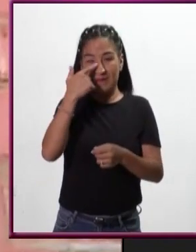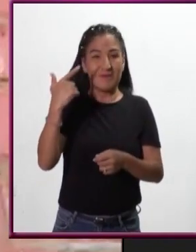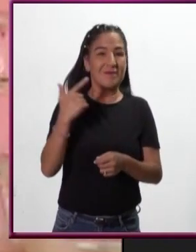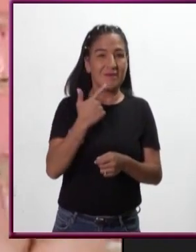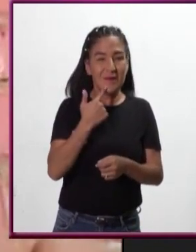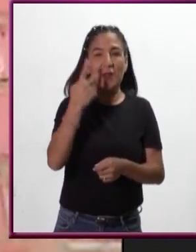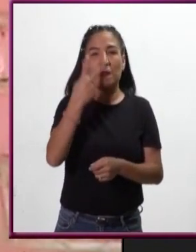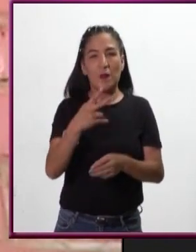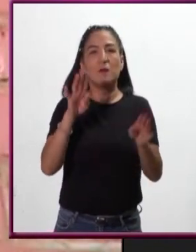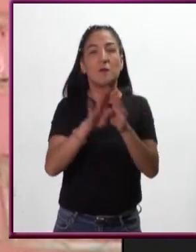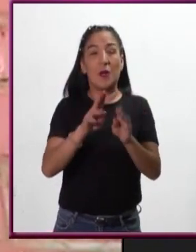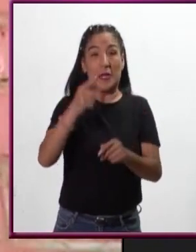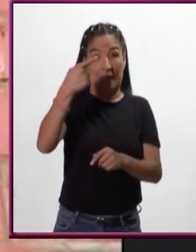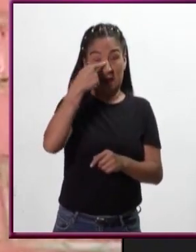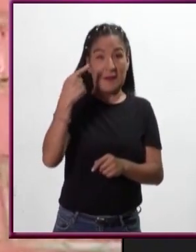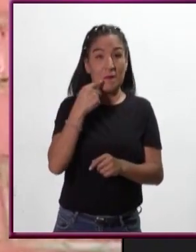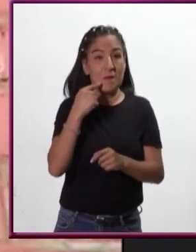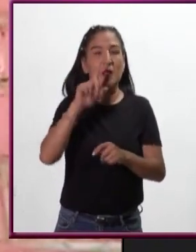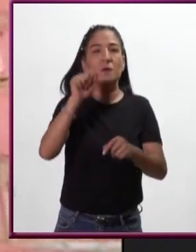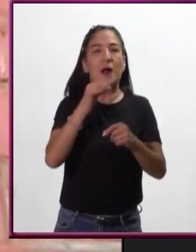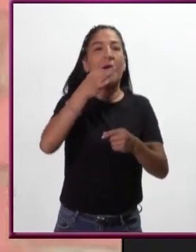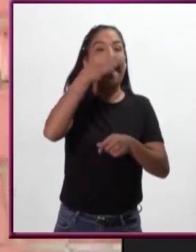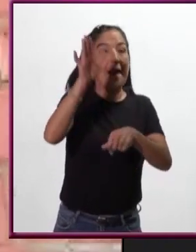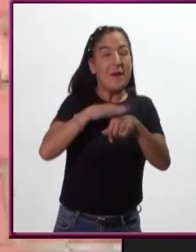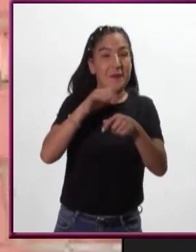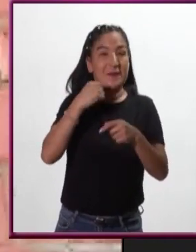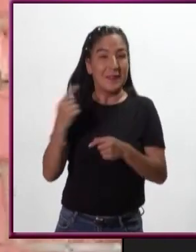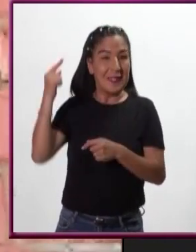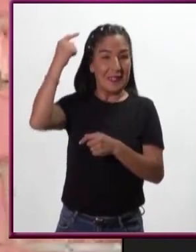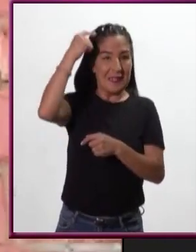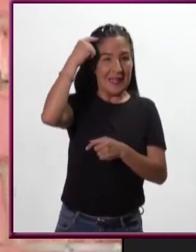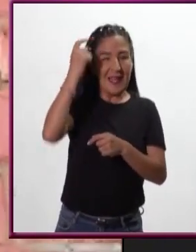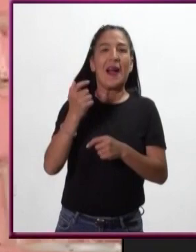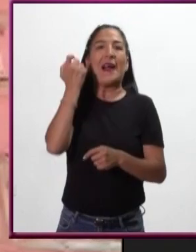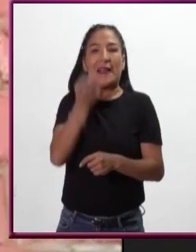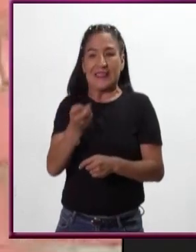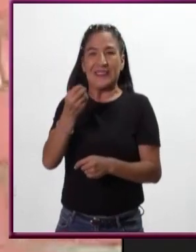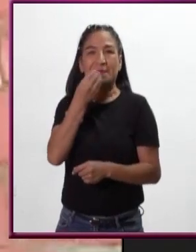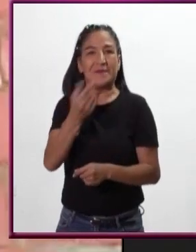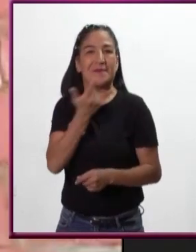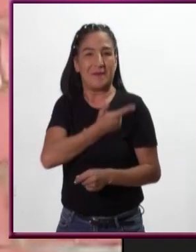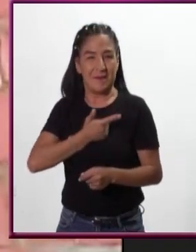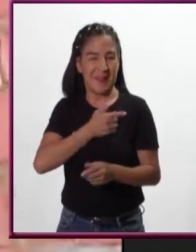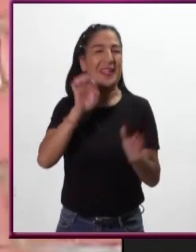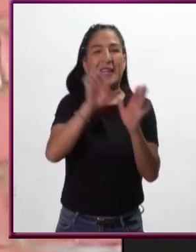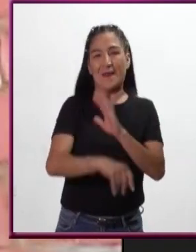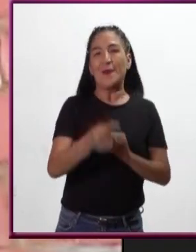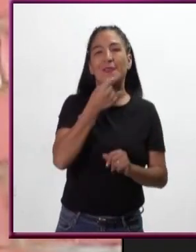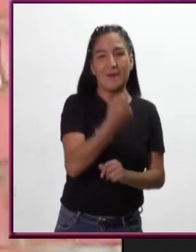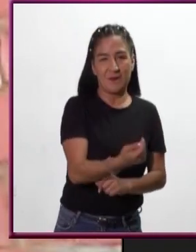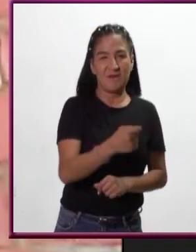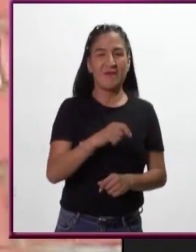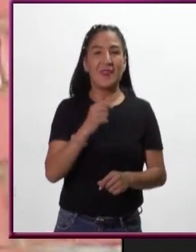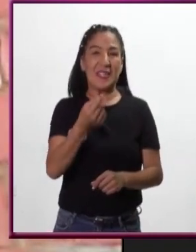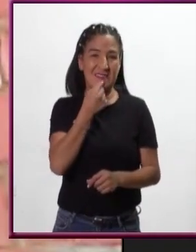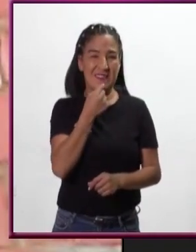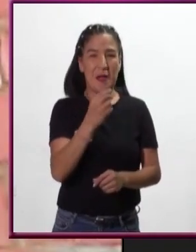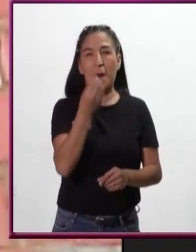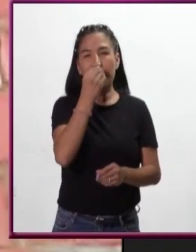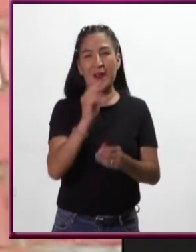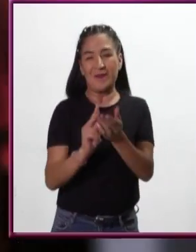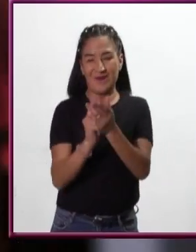su parte, mandan las señales a nuestro cerebro para decir, este alimento es el que me gusta. Por ejemplo, los niños, ¿no? Comer